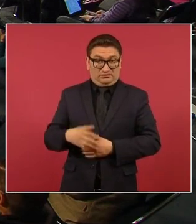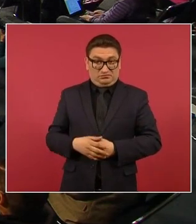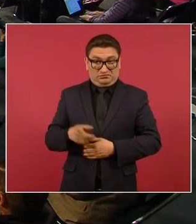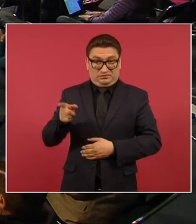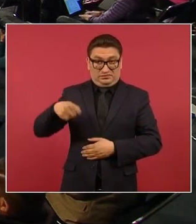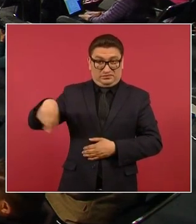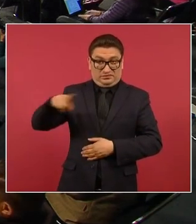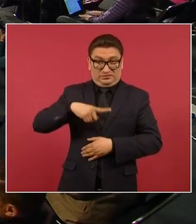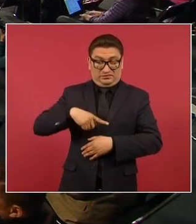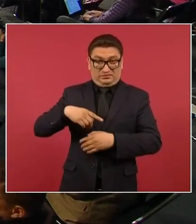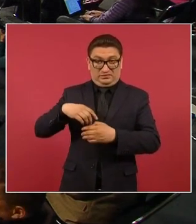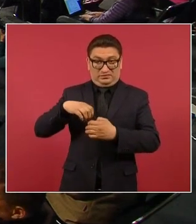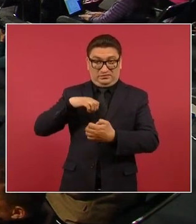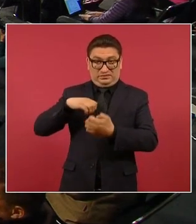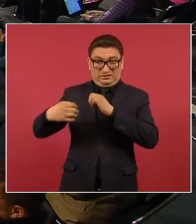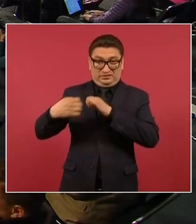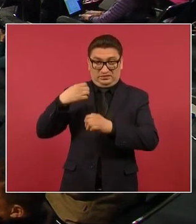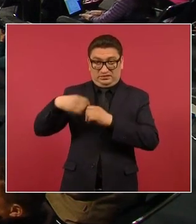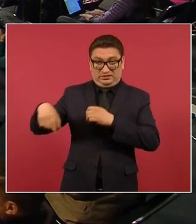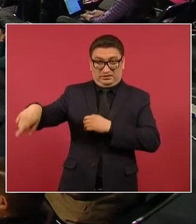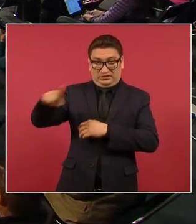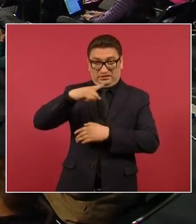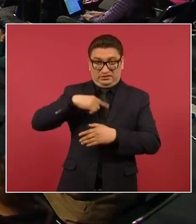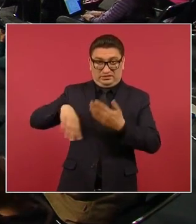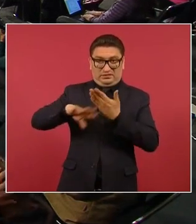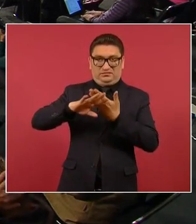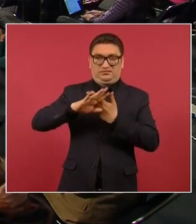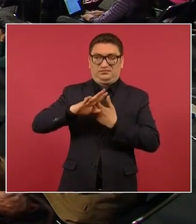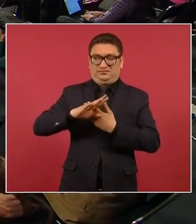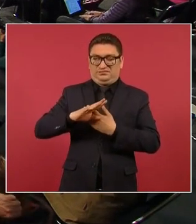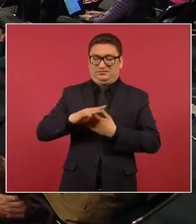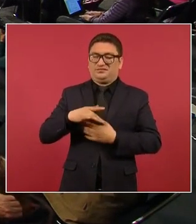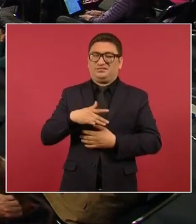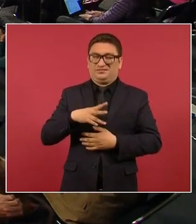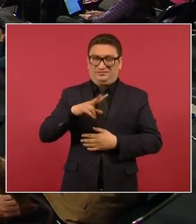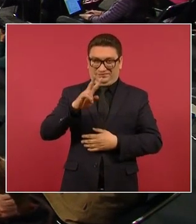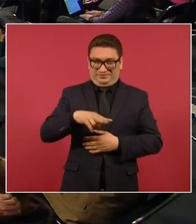nuestros adversarios. ¿A poco no es un timbre de orgullo tenerlos enfrente?